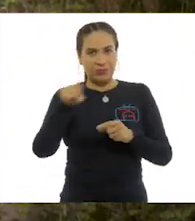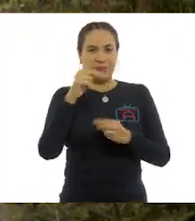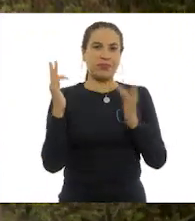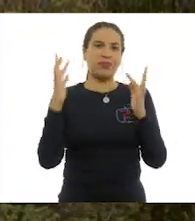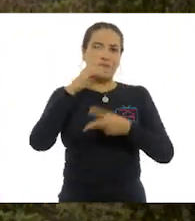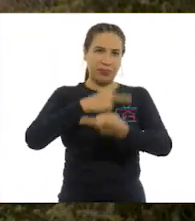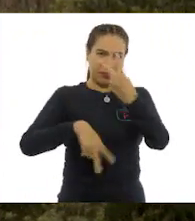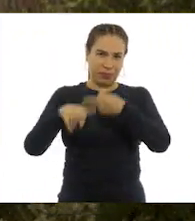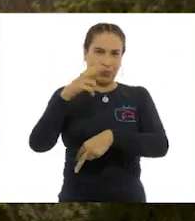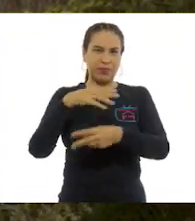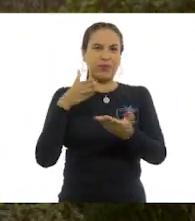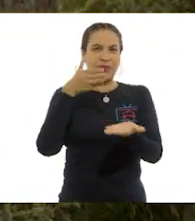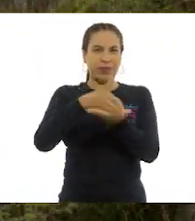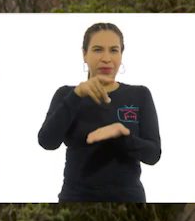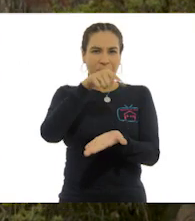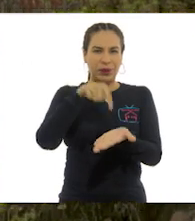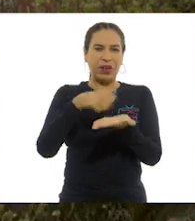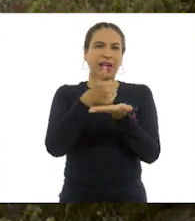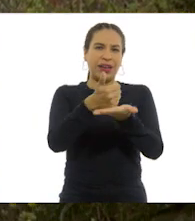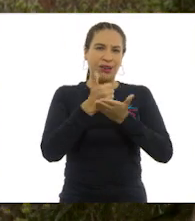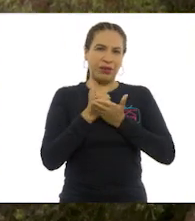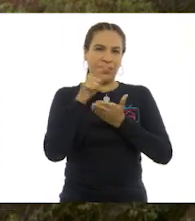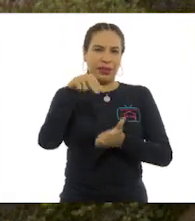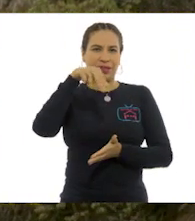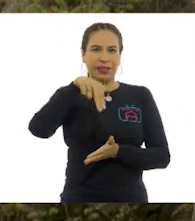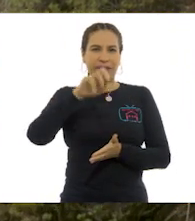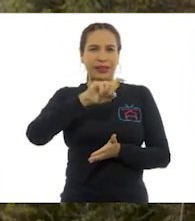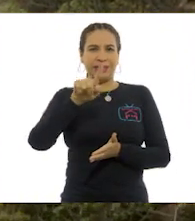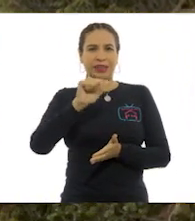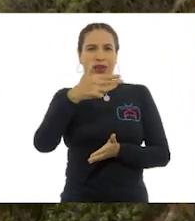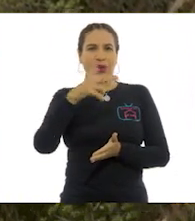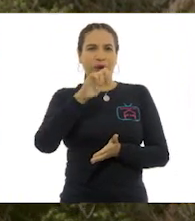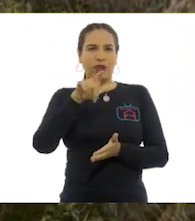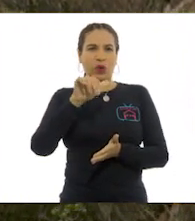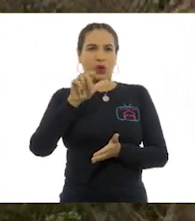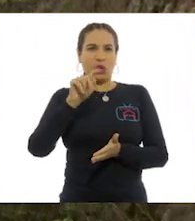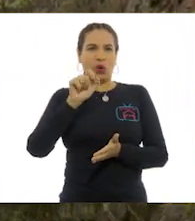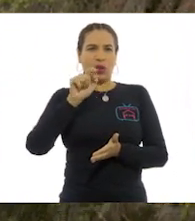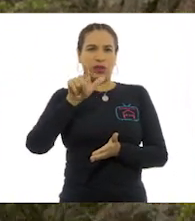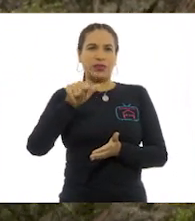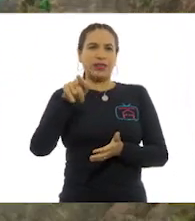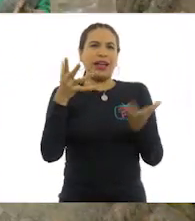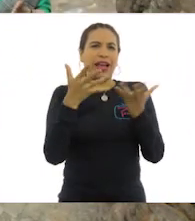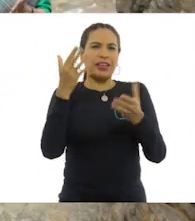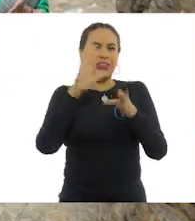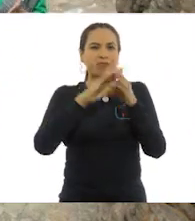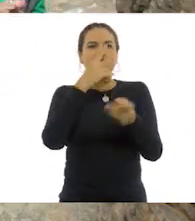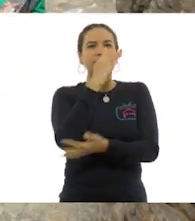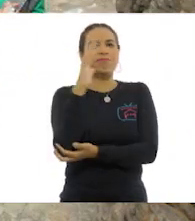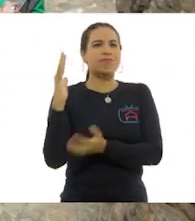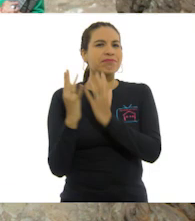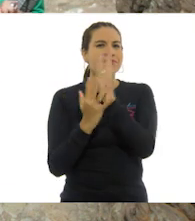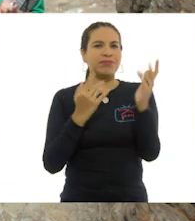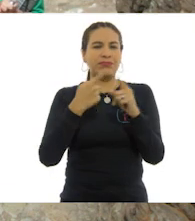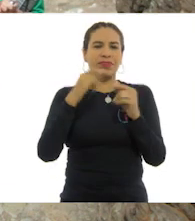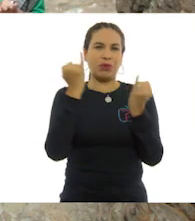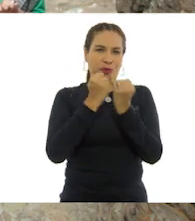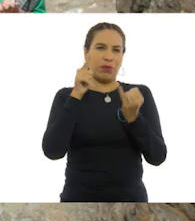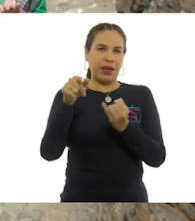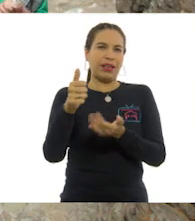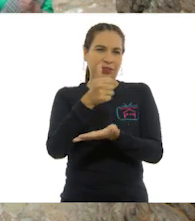vinieron a pedirle ayuda a Nezahualcóyotl para que les diseñara sus jardines botánicos, entre otros el de México